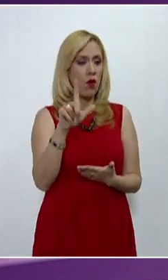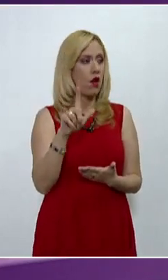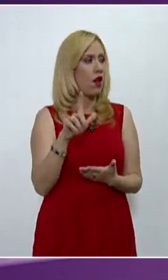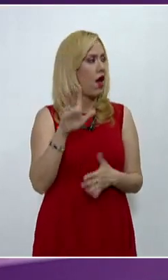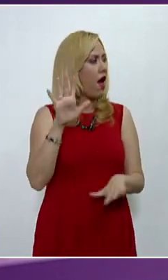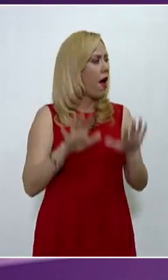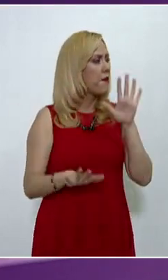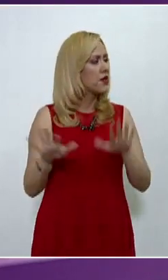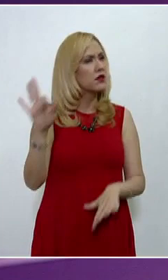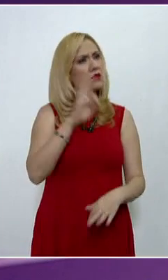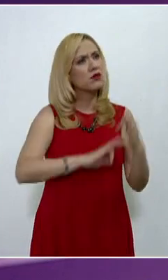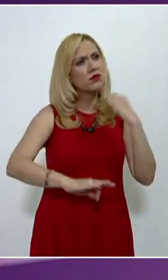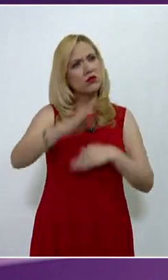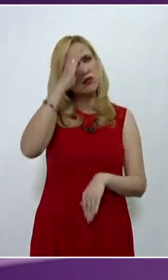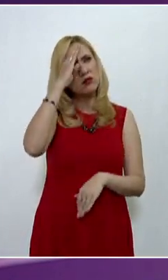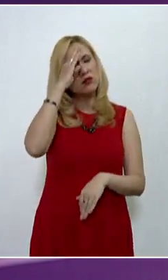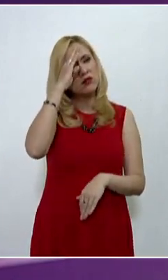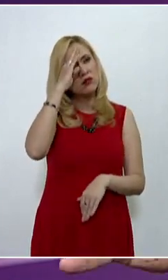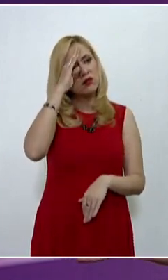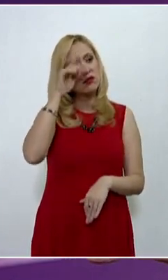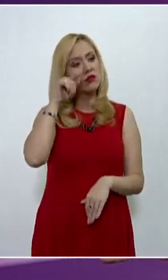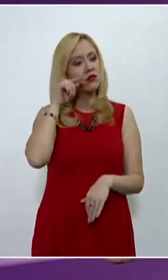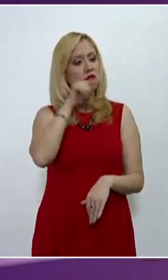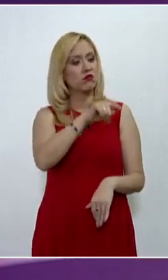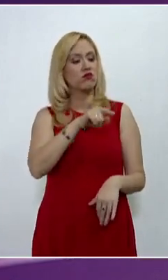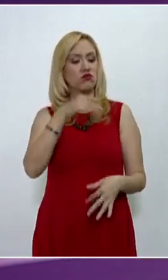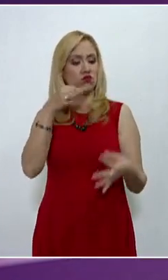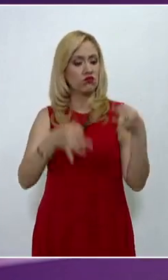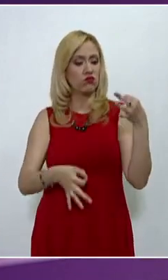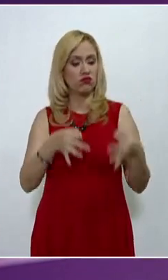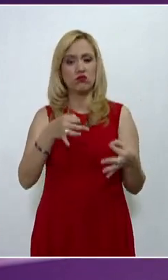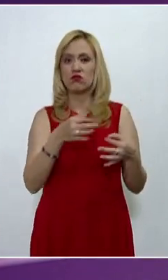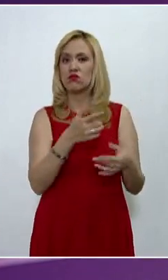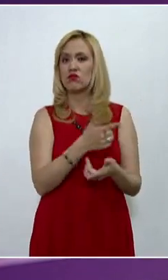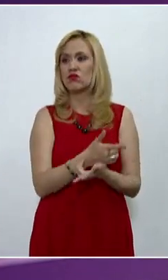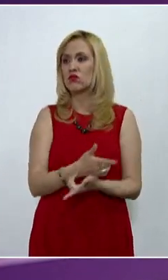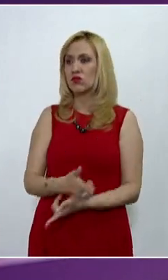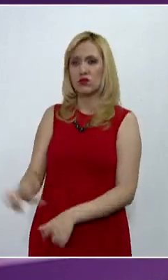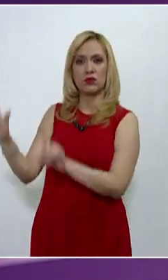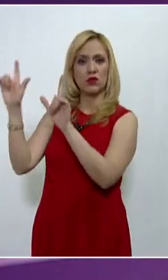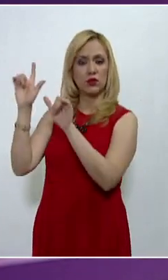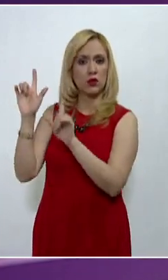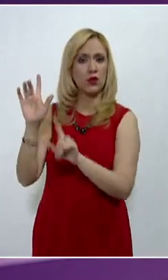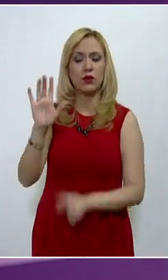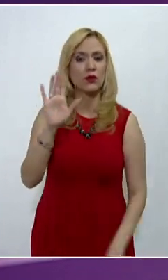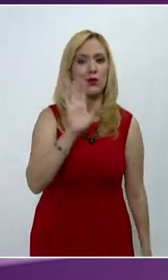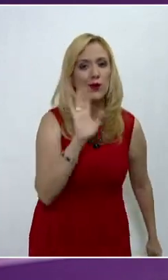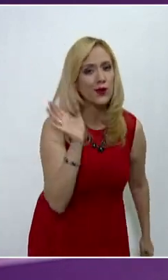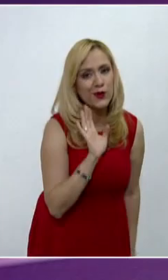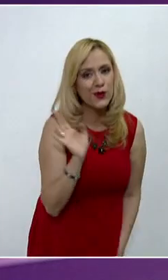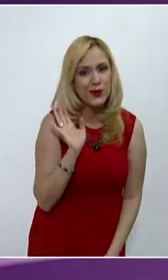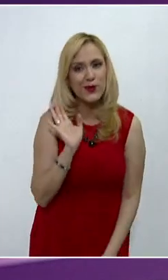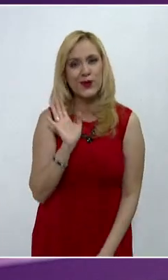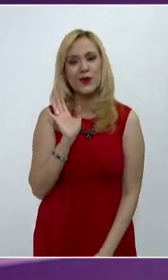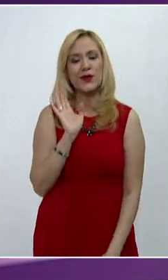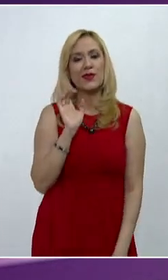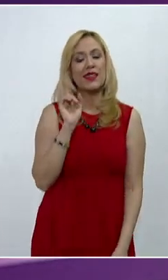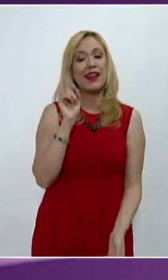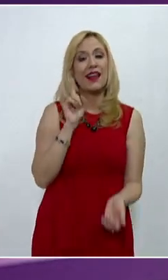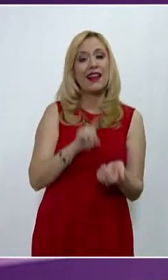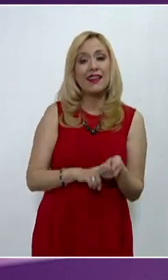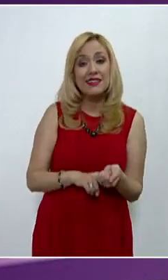percepción de que es la autoridad judicial la que libera a las personas, cuando en realidad la falencia está en la parte